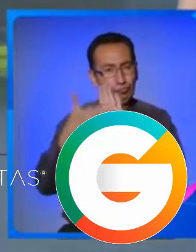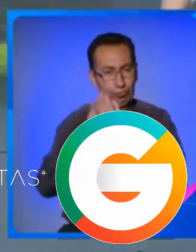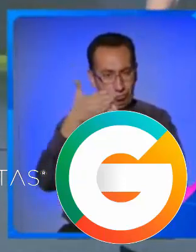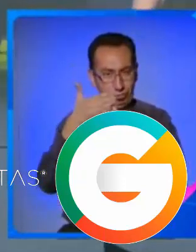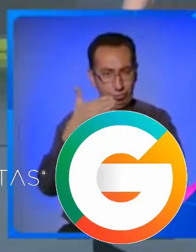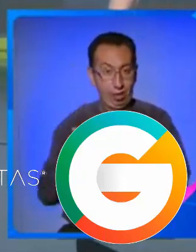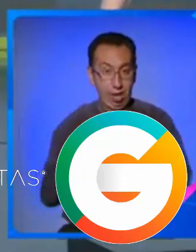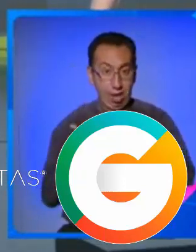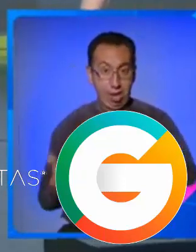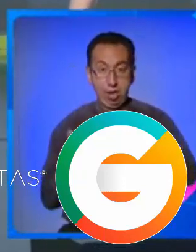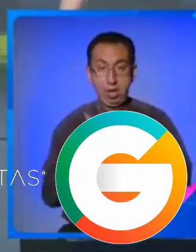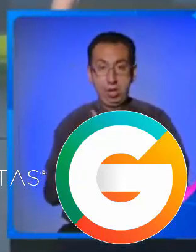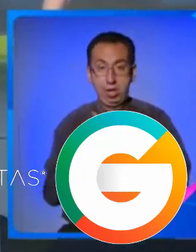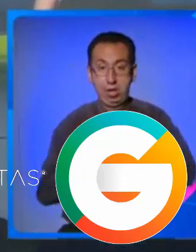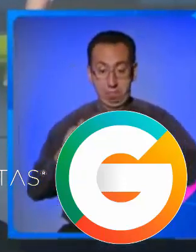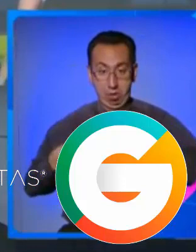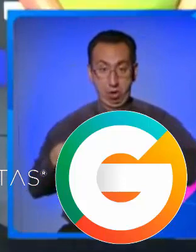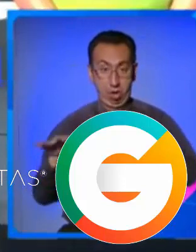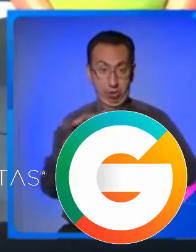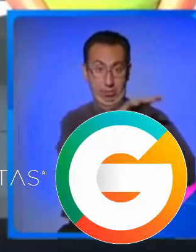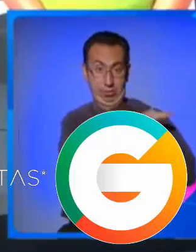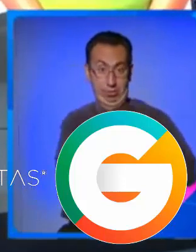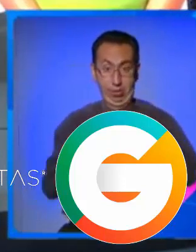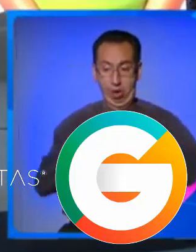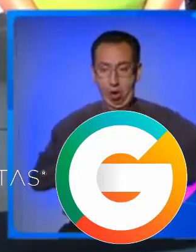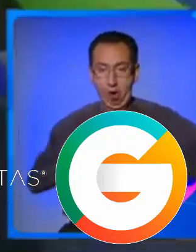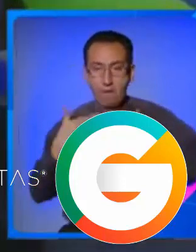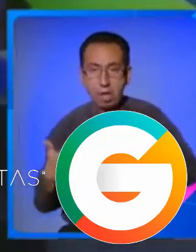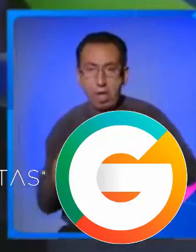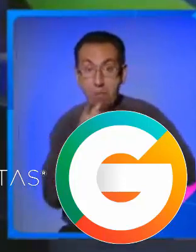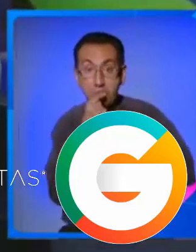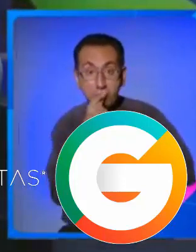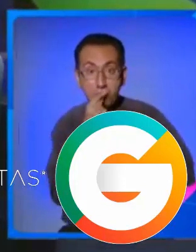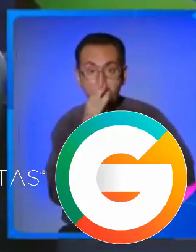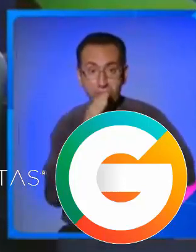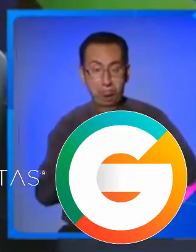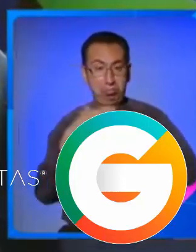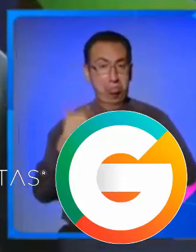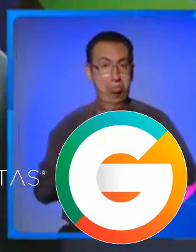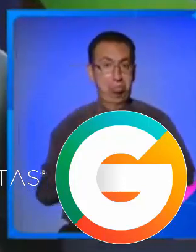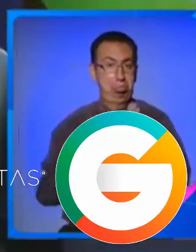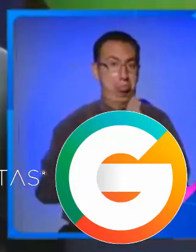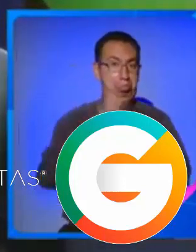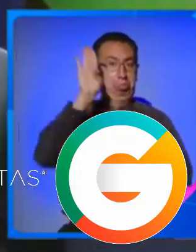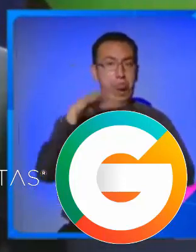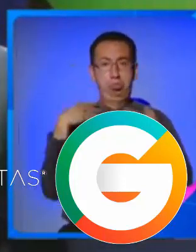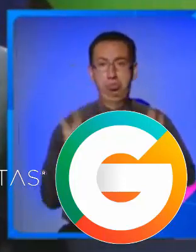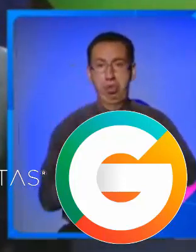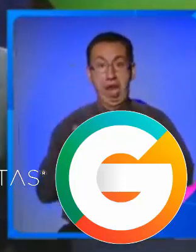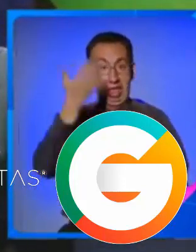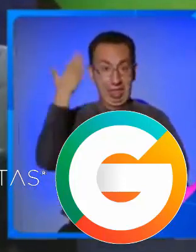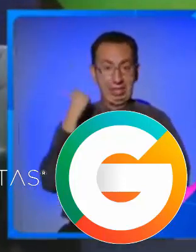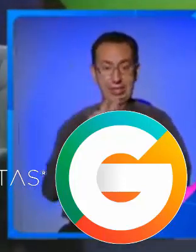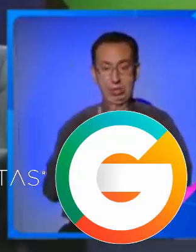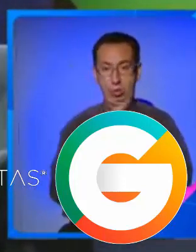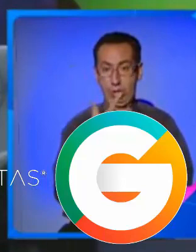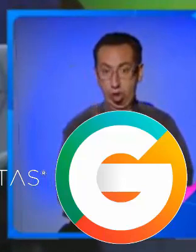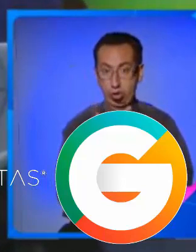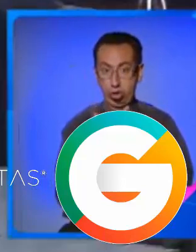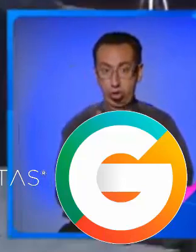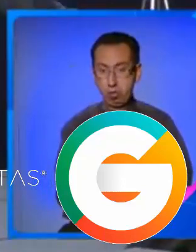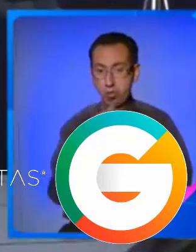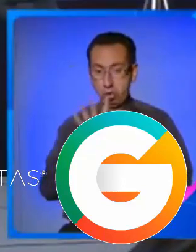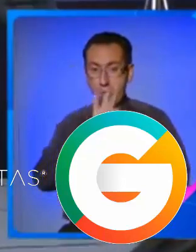esfuerzos, el nivel de confianza ciudadana en la Policía Estatal de Guanajuato se incrementó, al pasar del